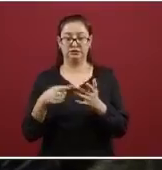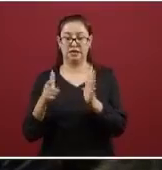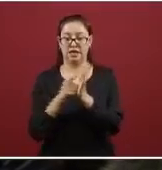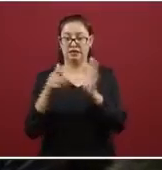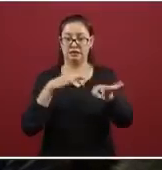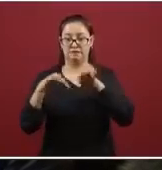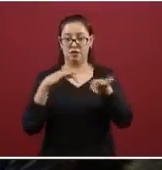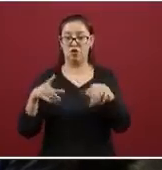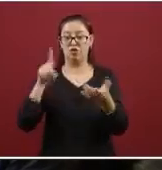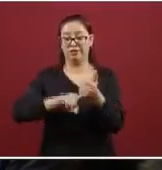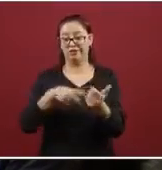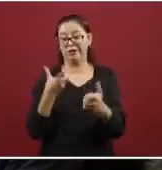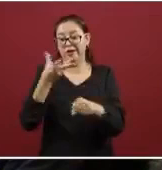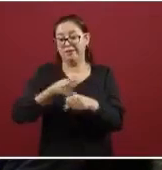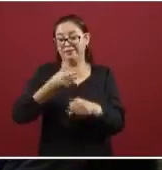muy importante,